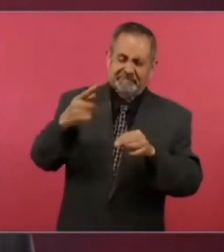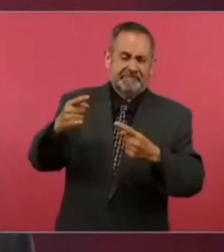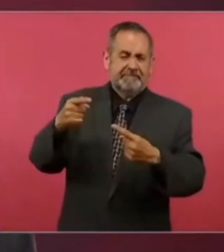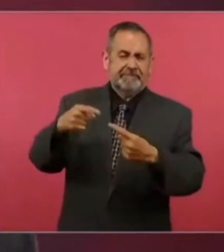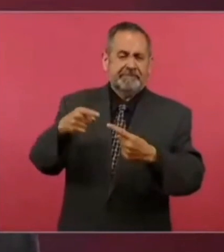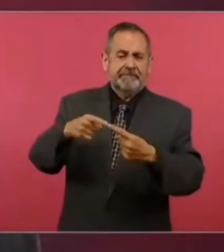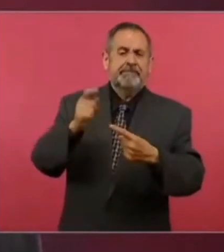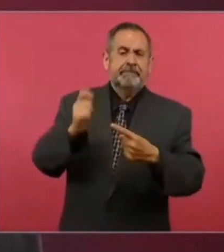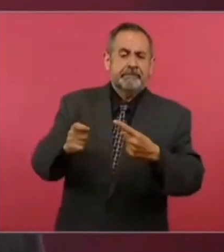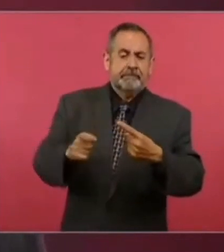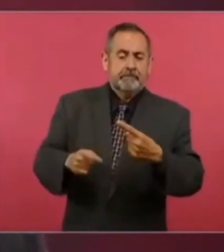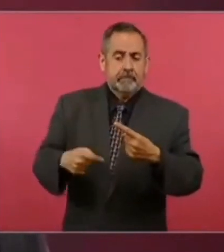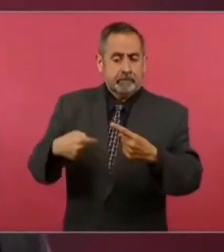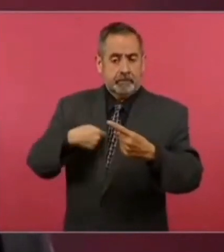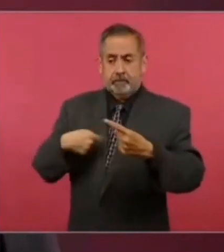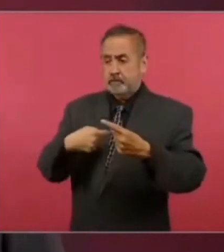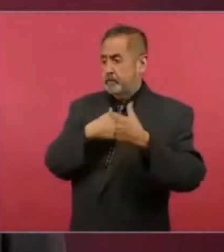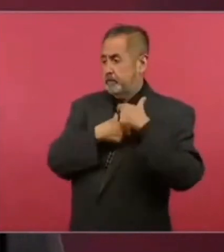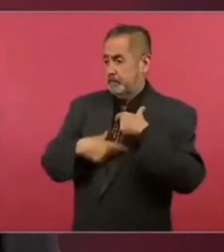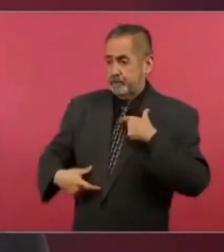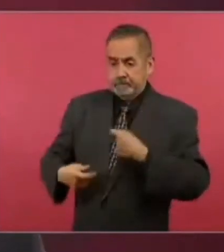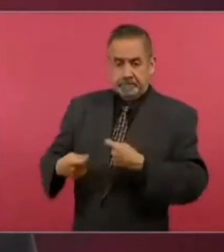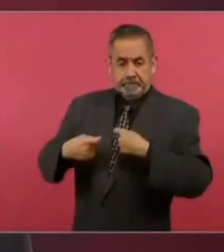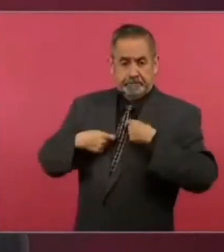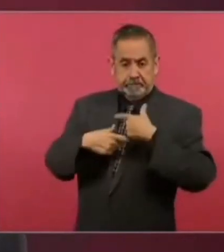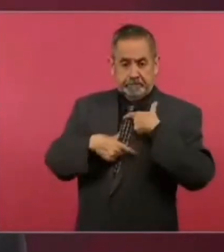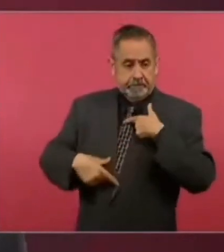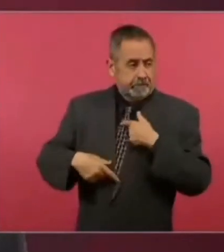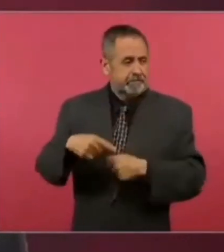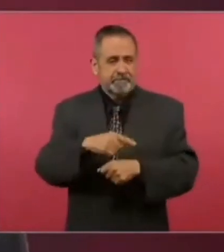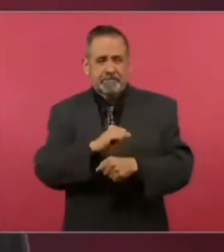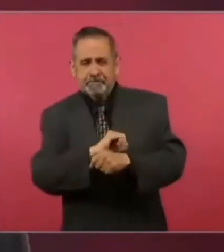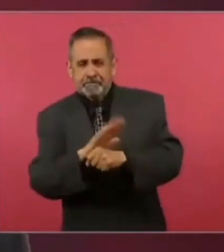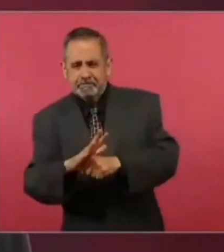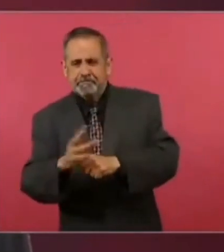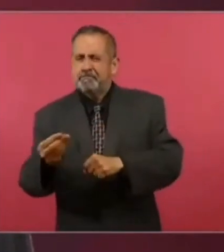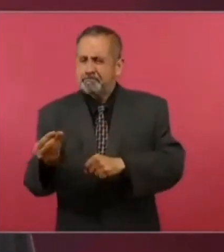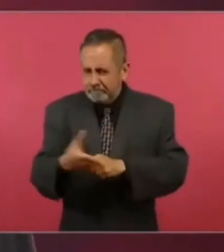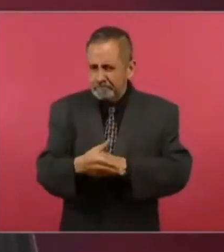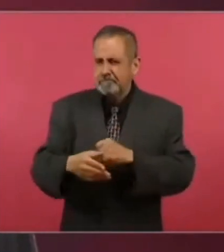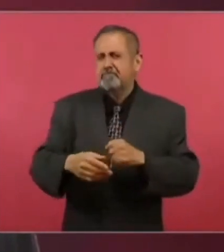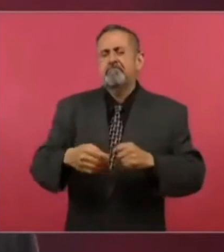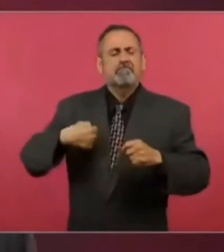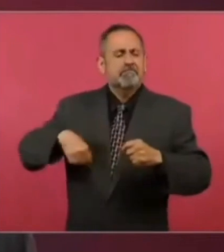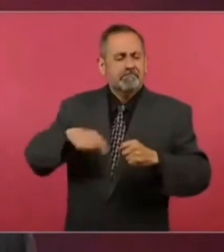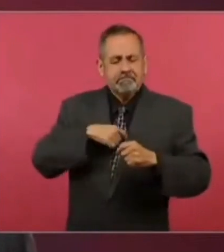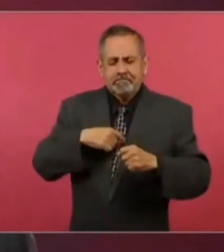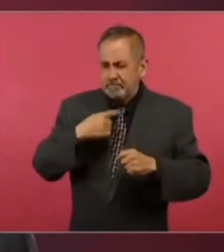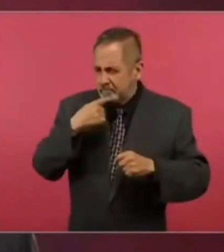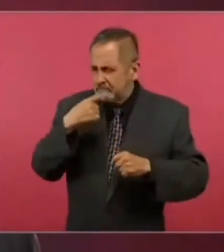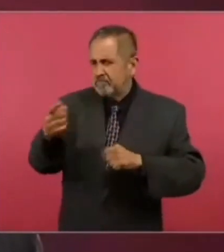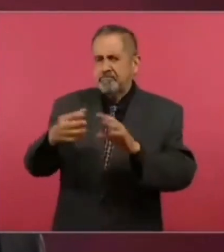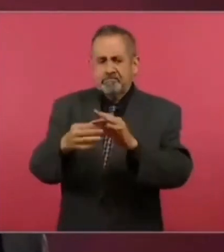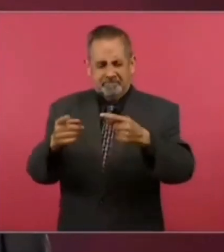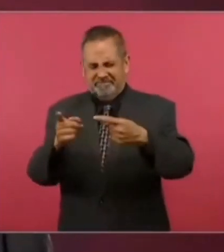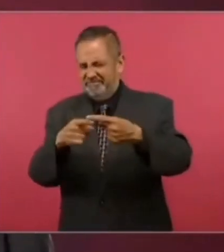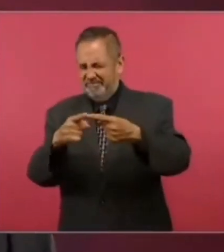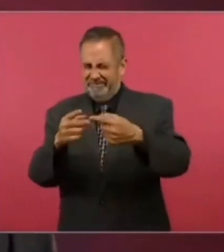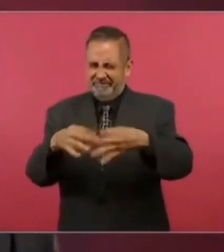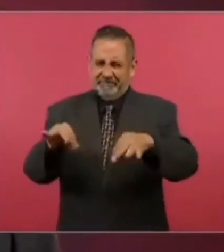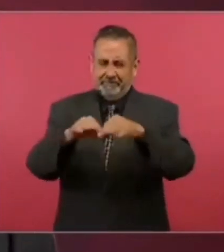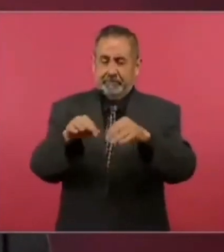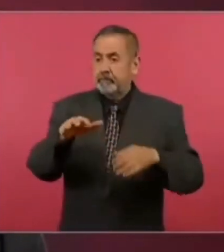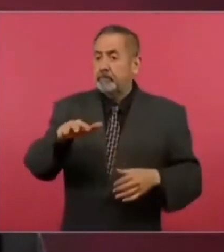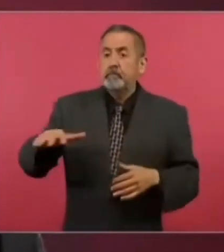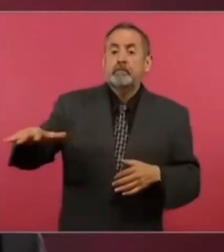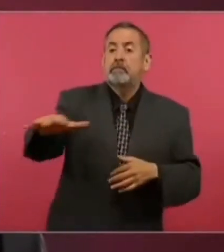que desde que estamos en el gobierno, a pesar de la pandemia, ha disminuido